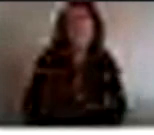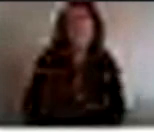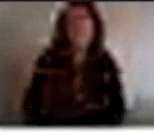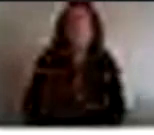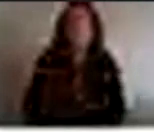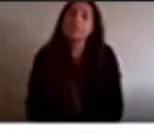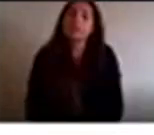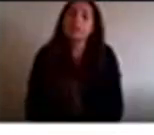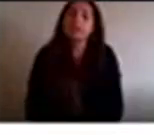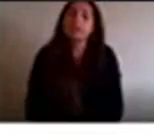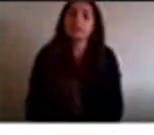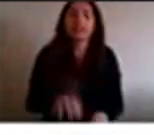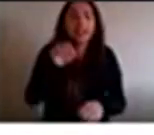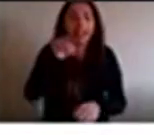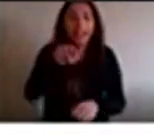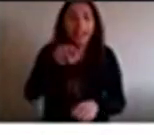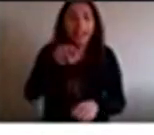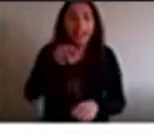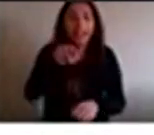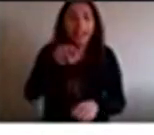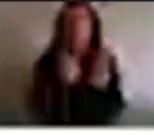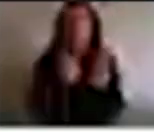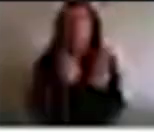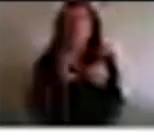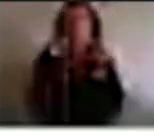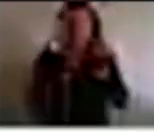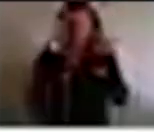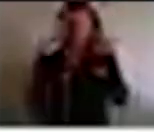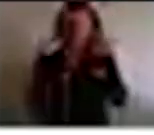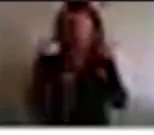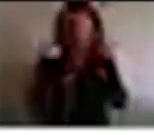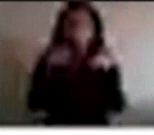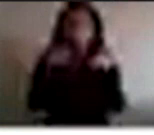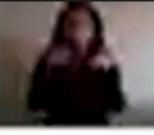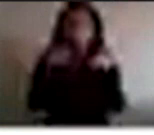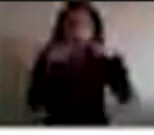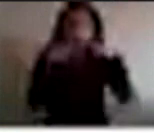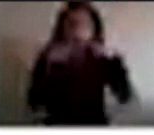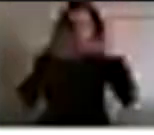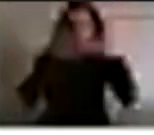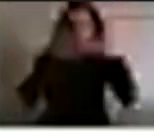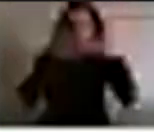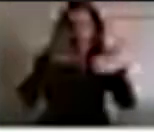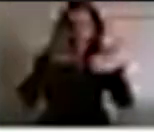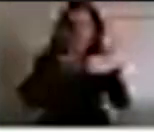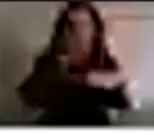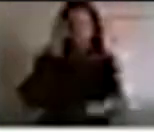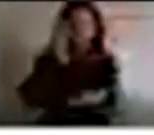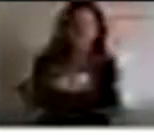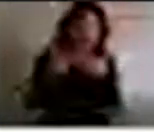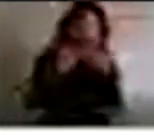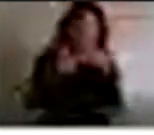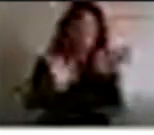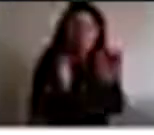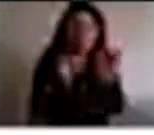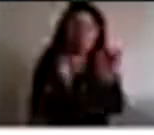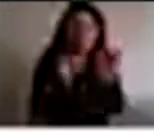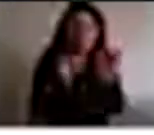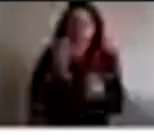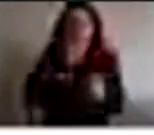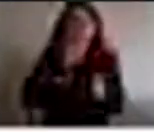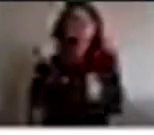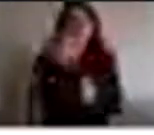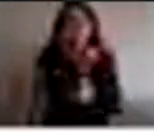Pienso a título personal que es romper un poco esa barrera o ese paradigma que tenemos de pronto de una persona con